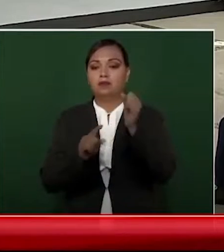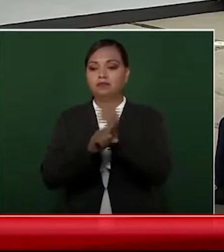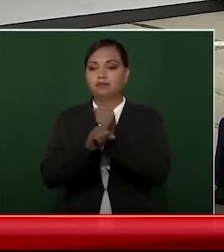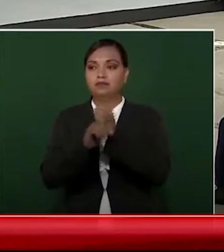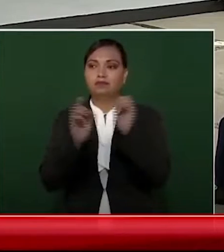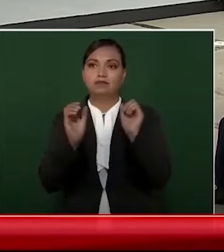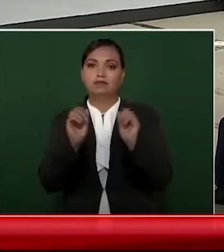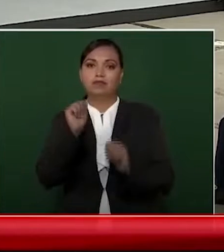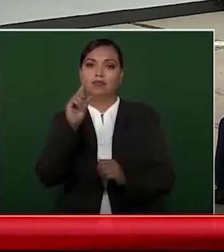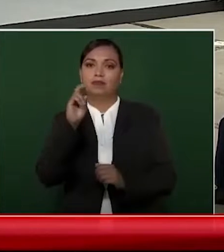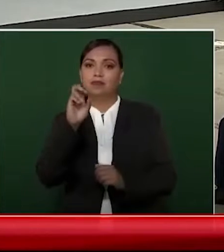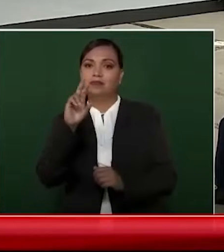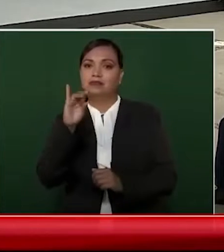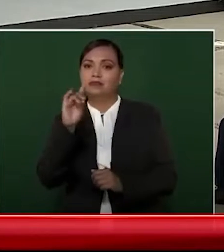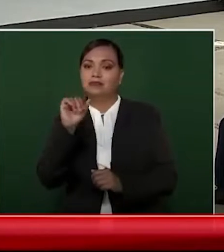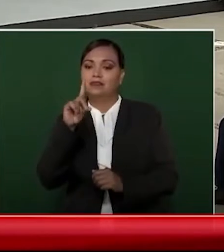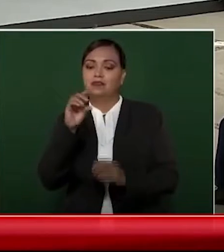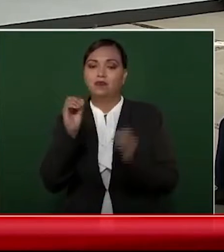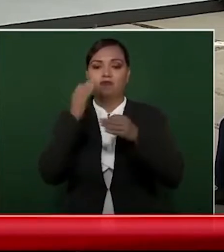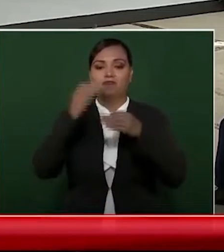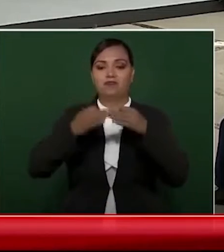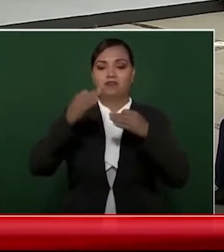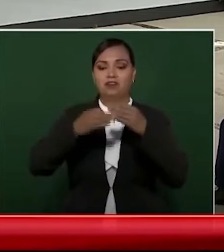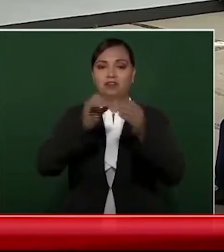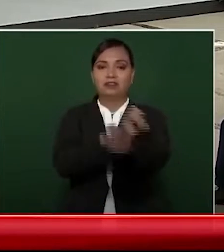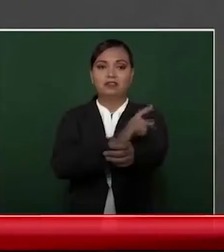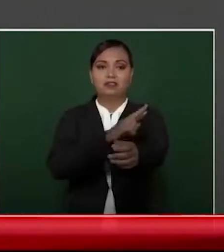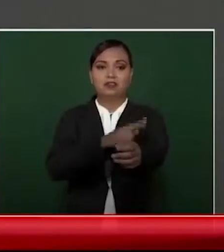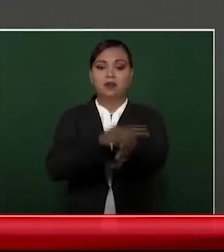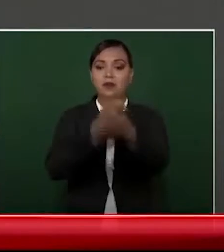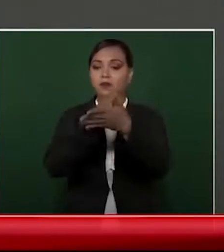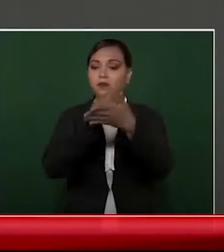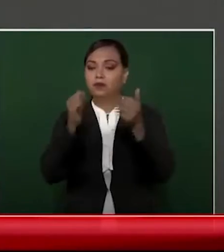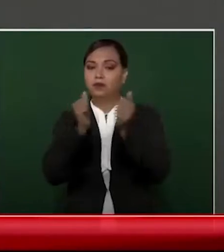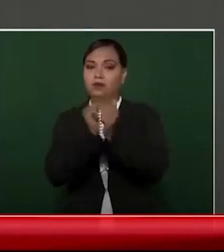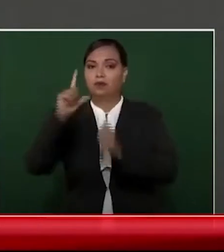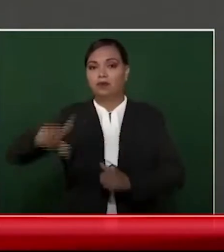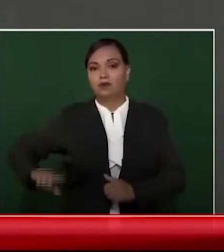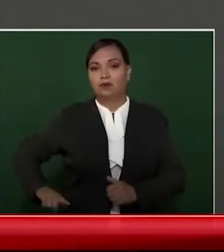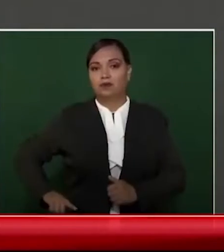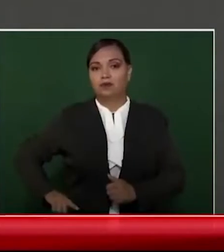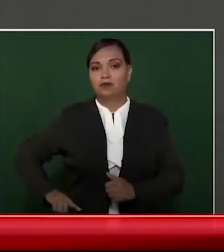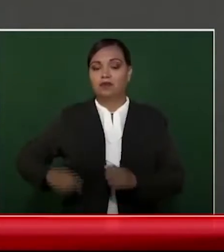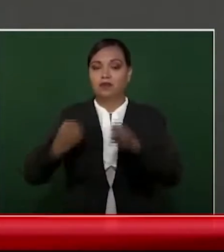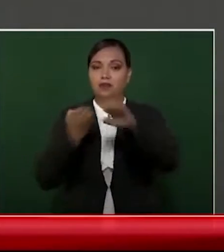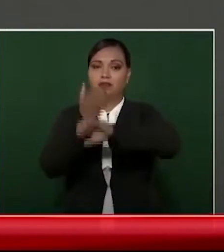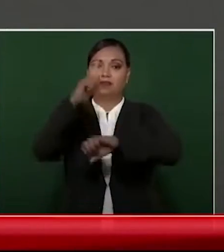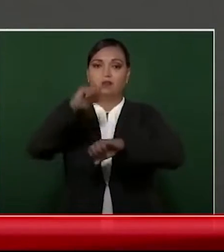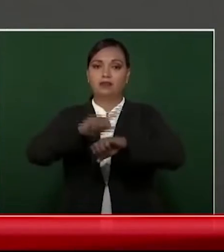en la falta de coordinación con el gobierno estatal,